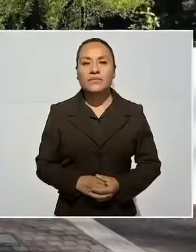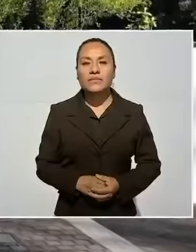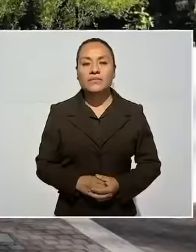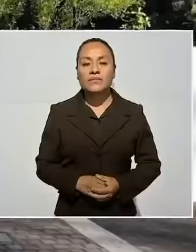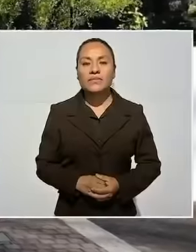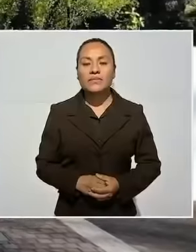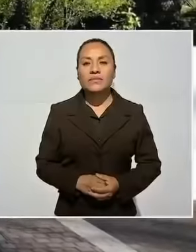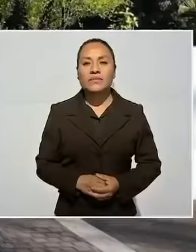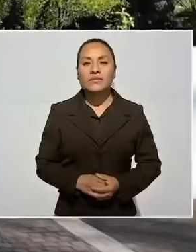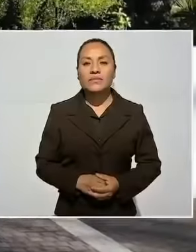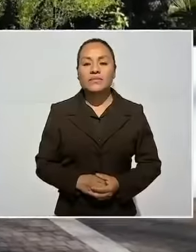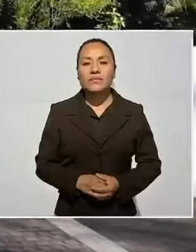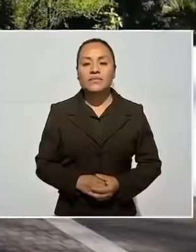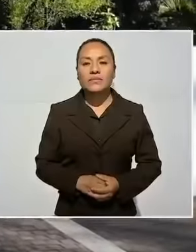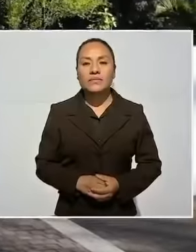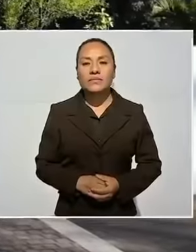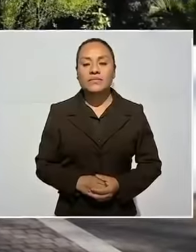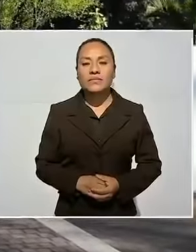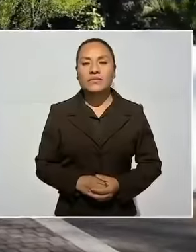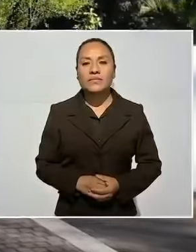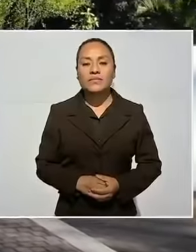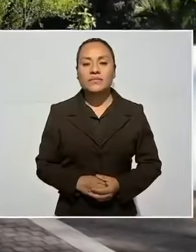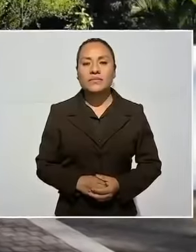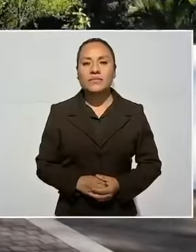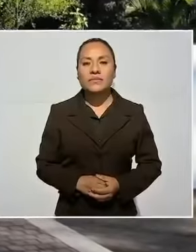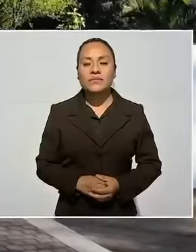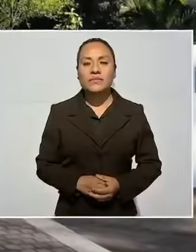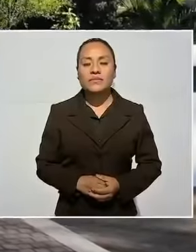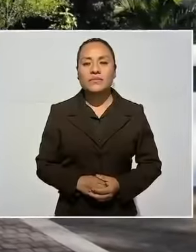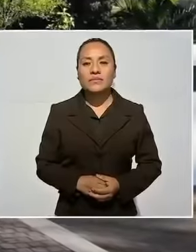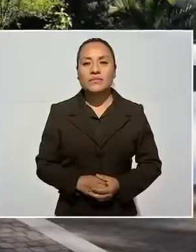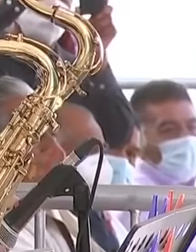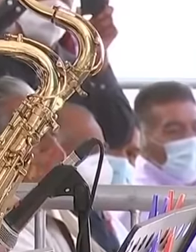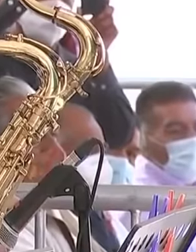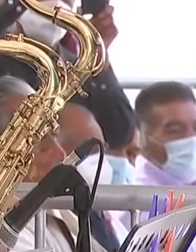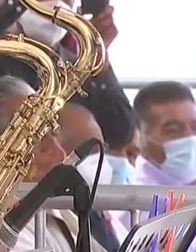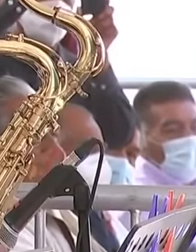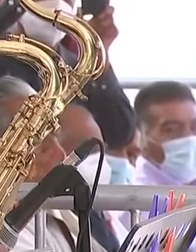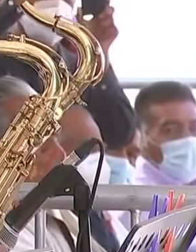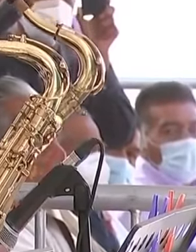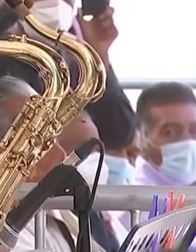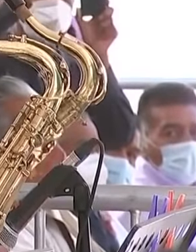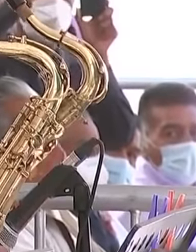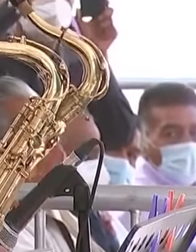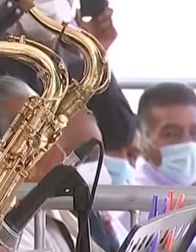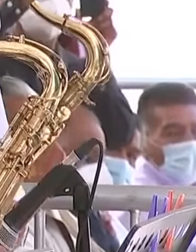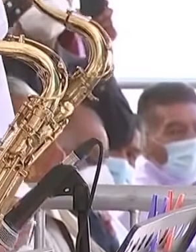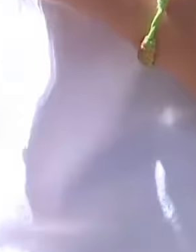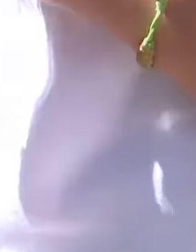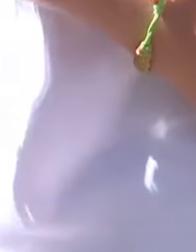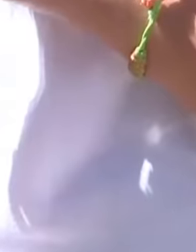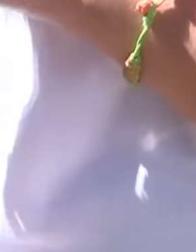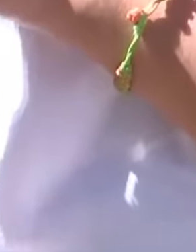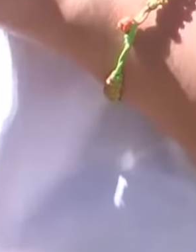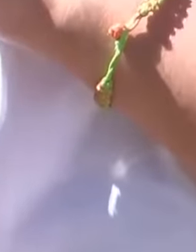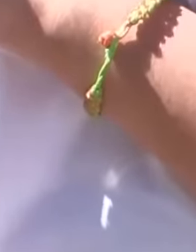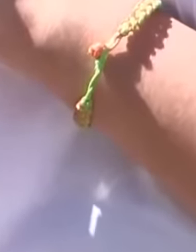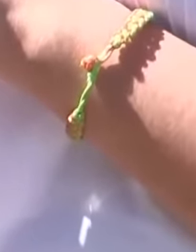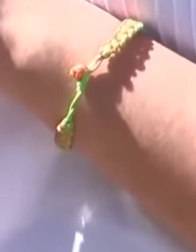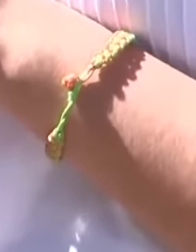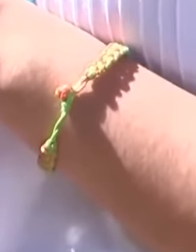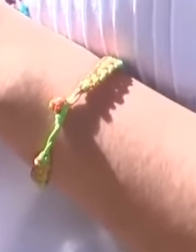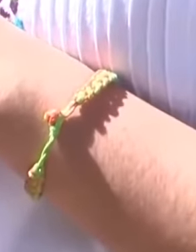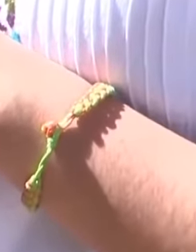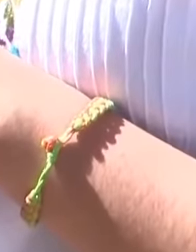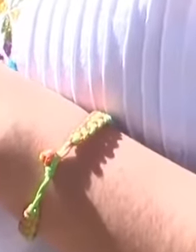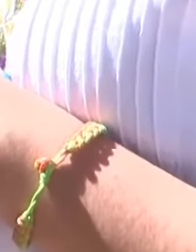El tratado fue tu hogar, lugar que se vio